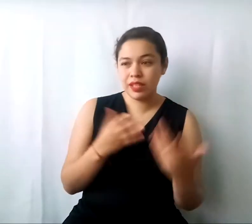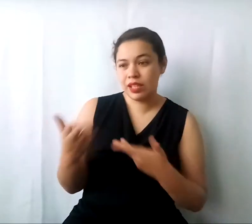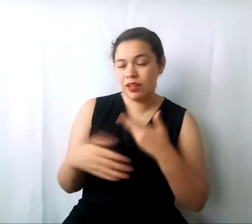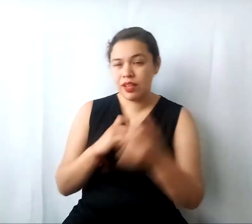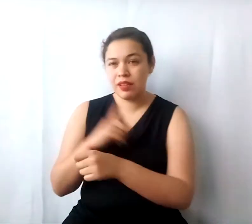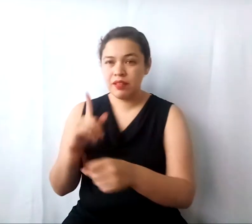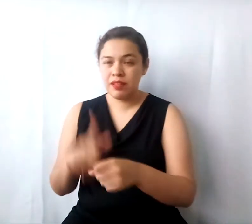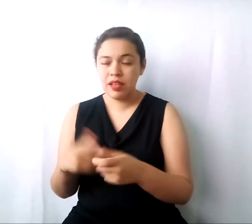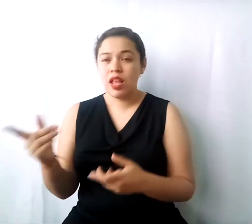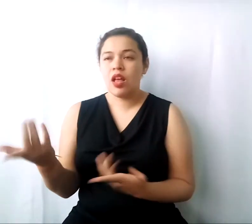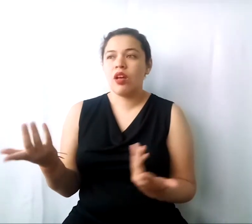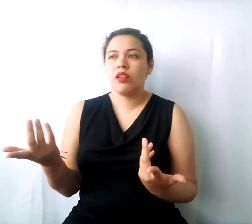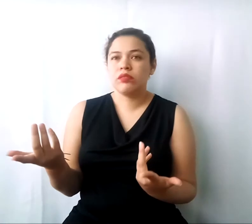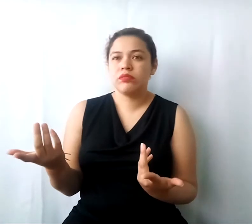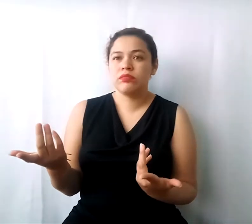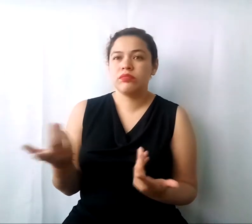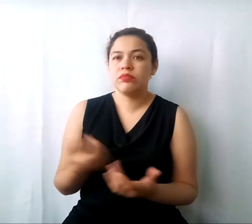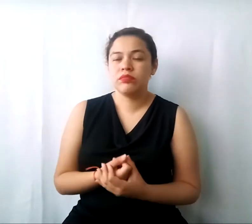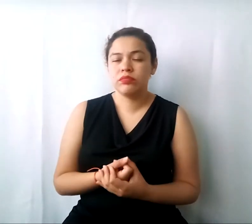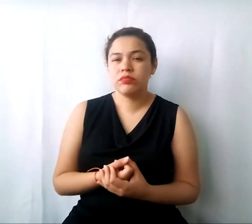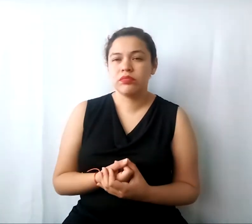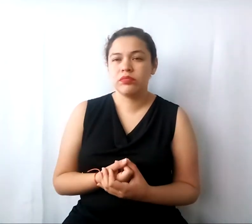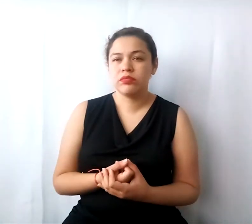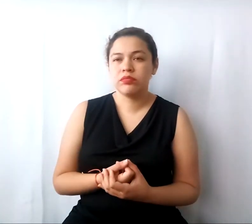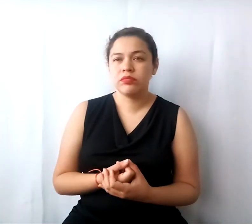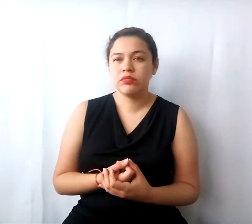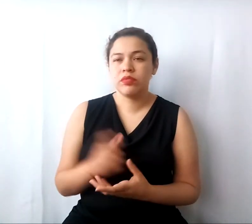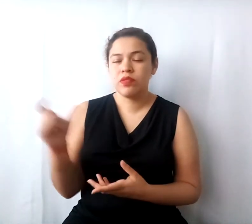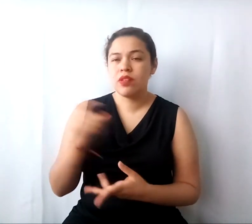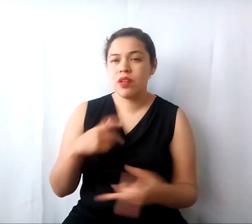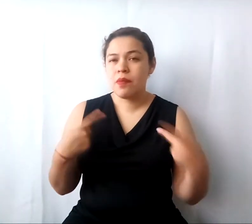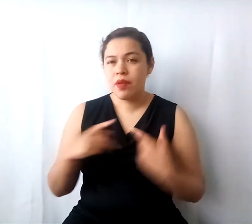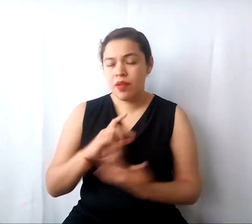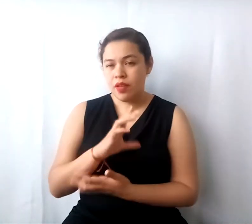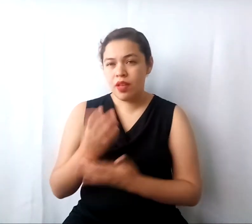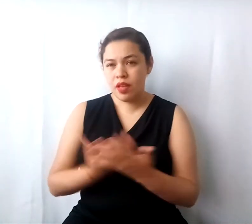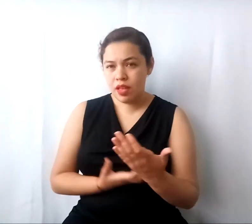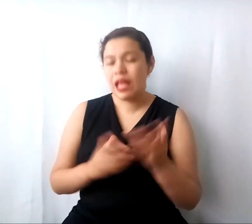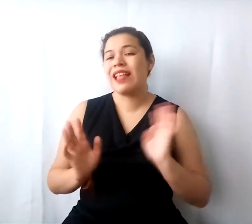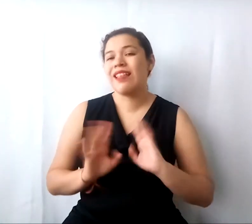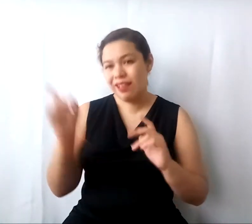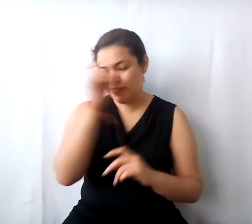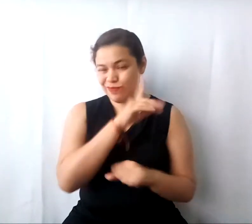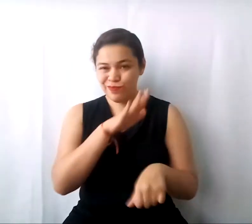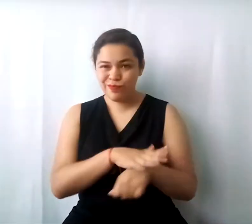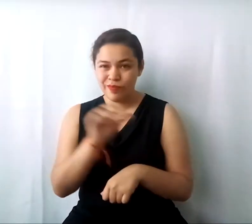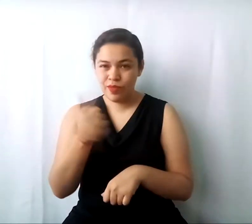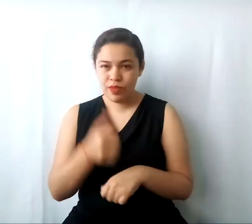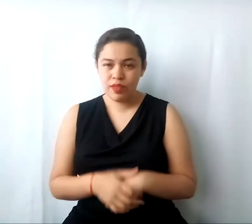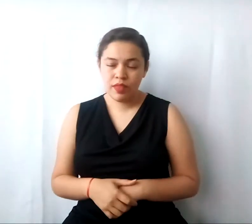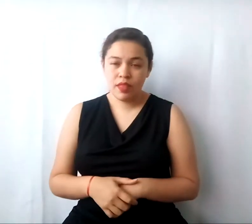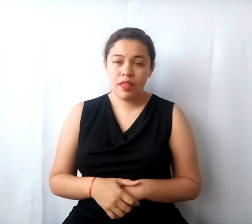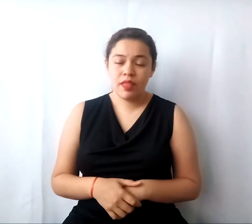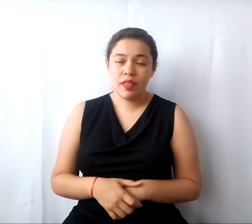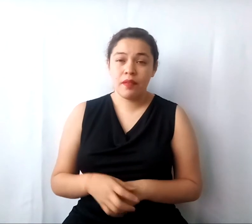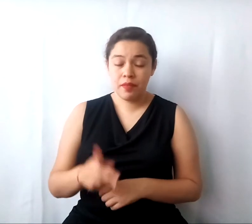cuando se ponga a disposición del contratante, ahí ya viene otra complicación, pero de entrada, si el